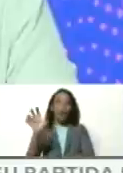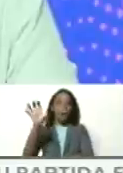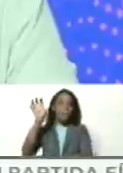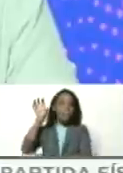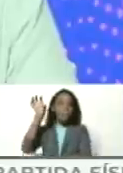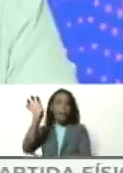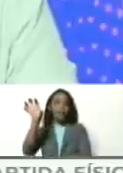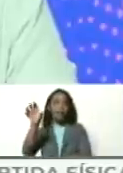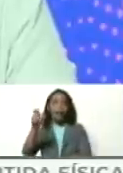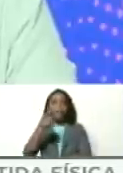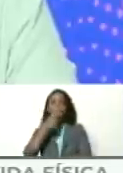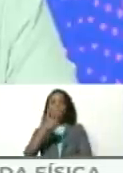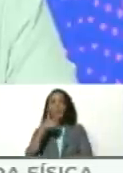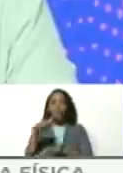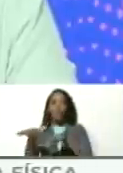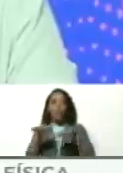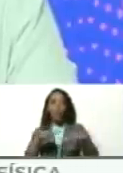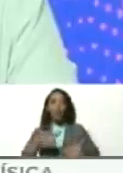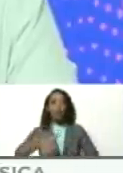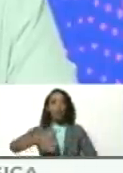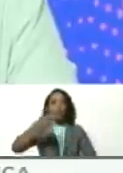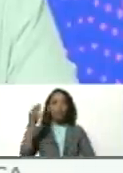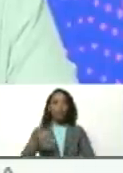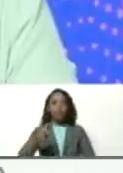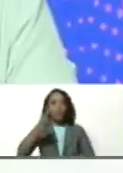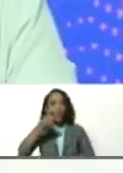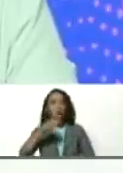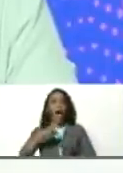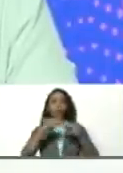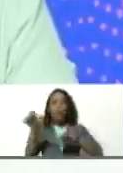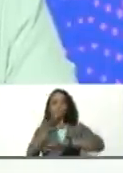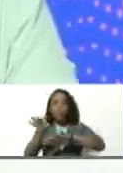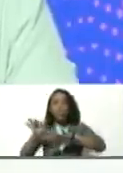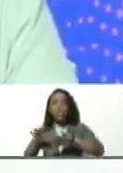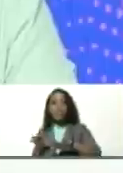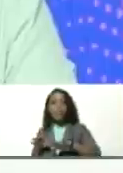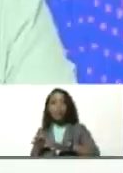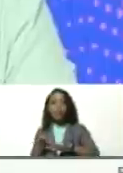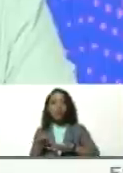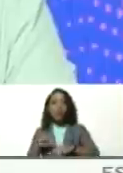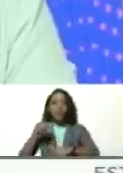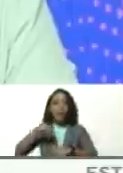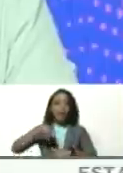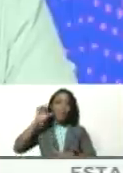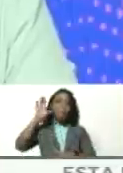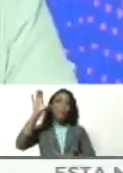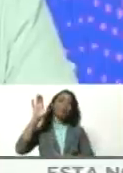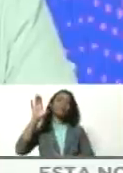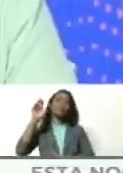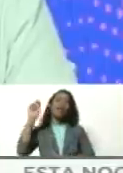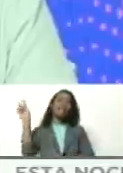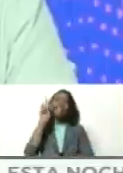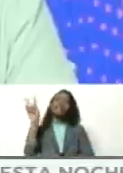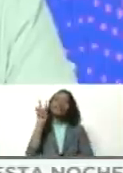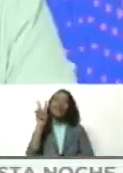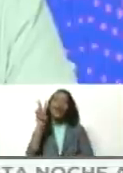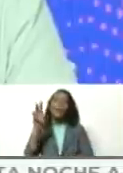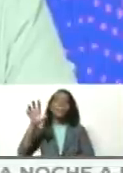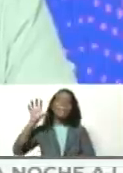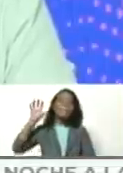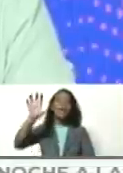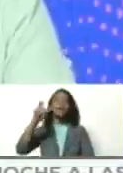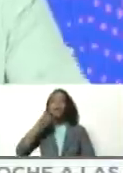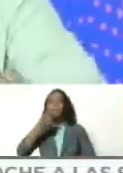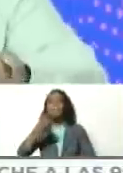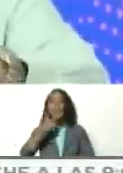Patriota, Bella y Segura a todos los municipios del país. Venezuela Patriota, Bella